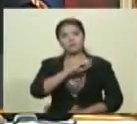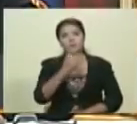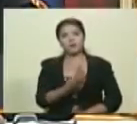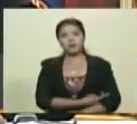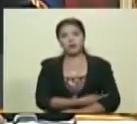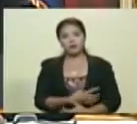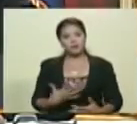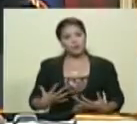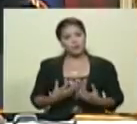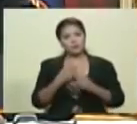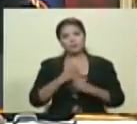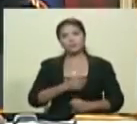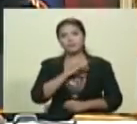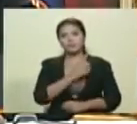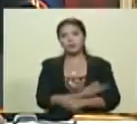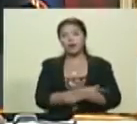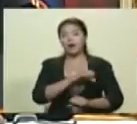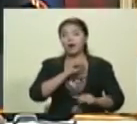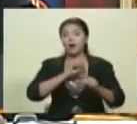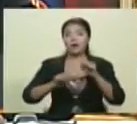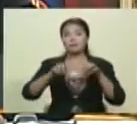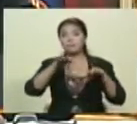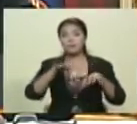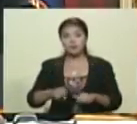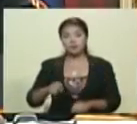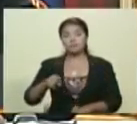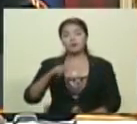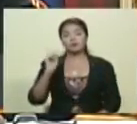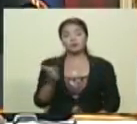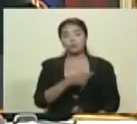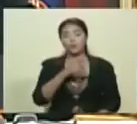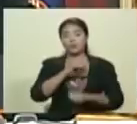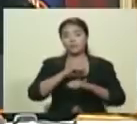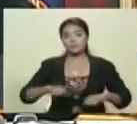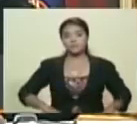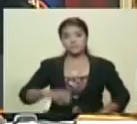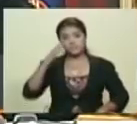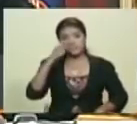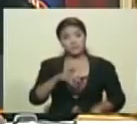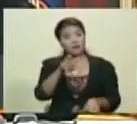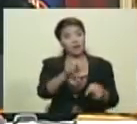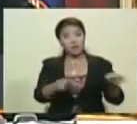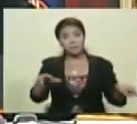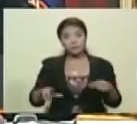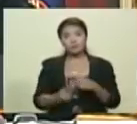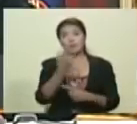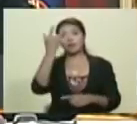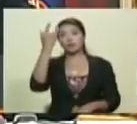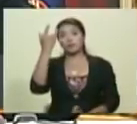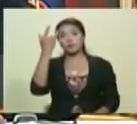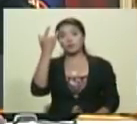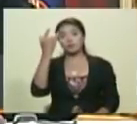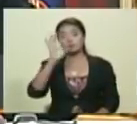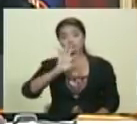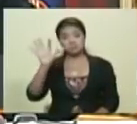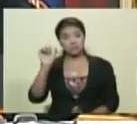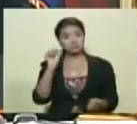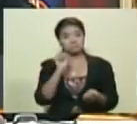el coraje antiimperialista que tiene hoy la Fuerza Armada Nacional Bolivariana. Y los traidores, bueno, serán